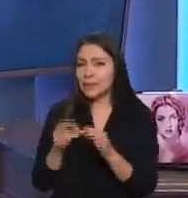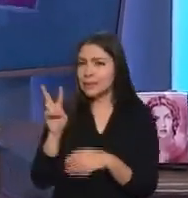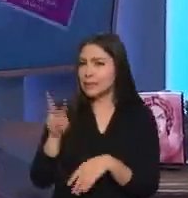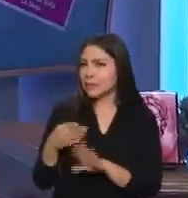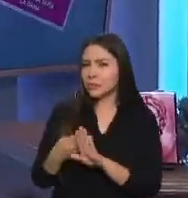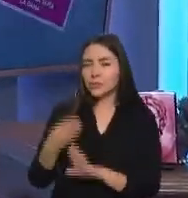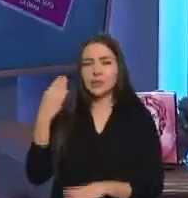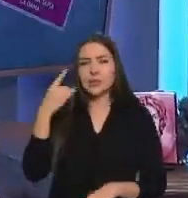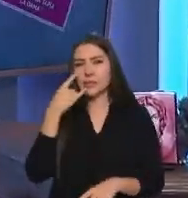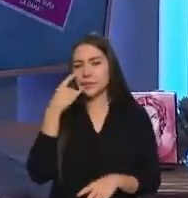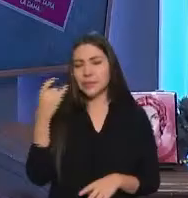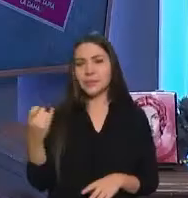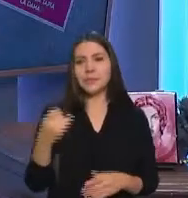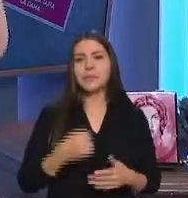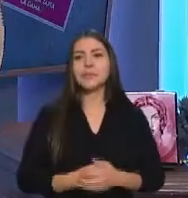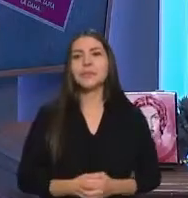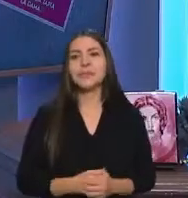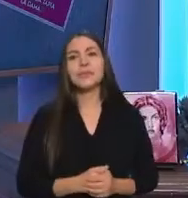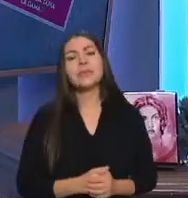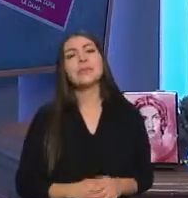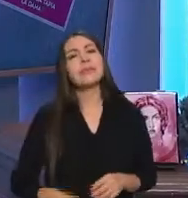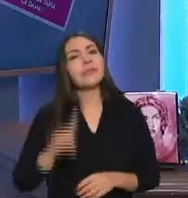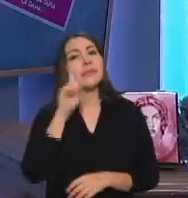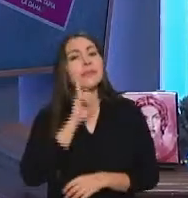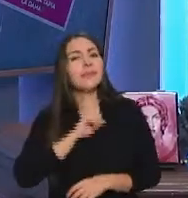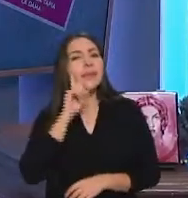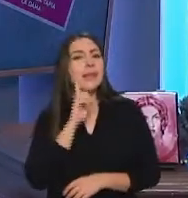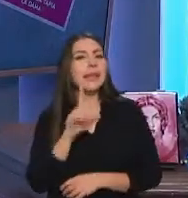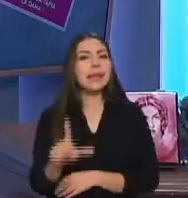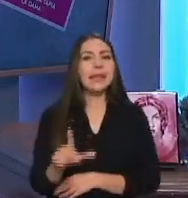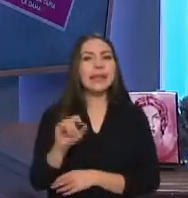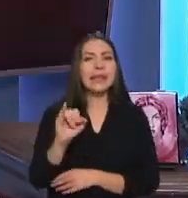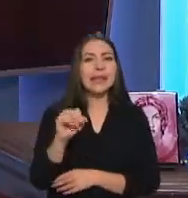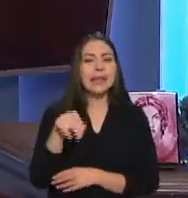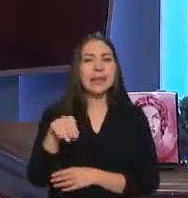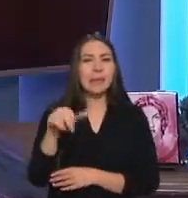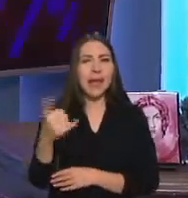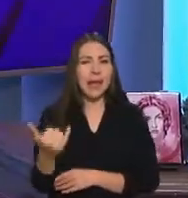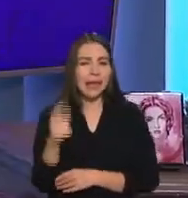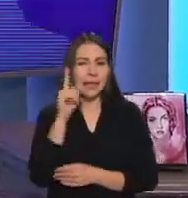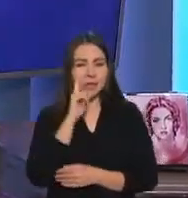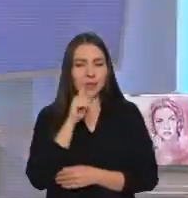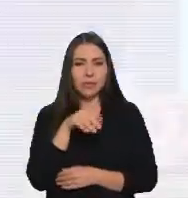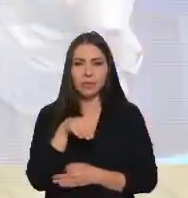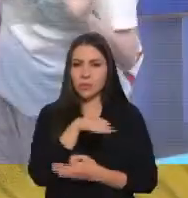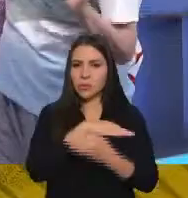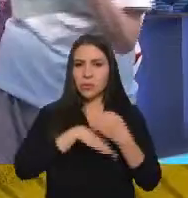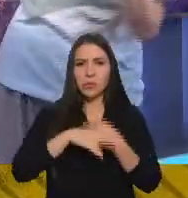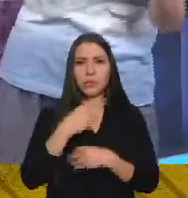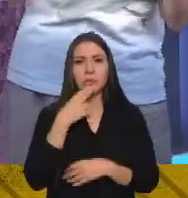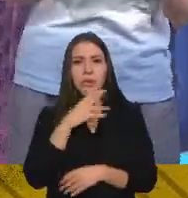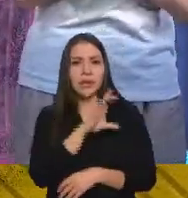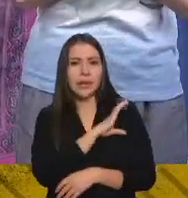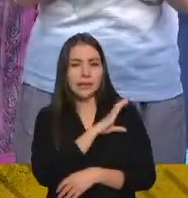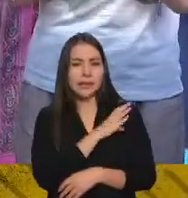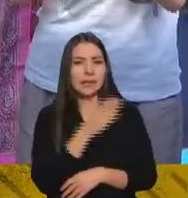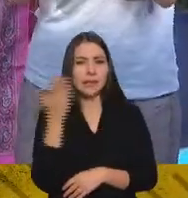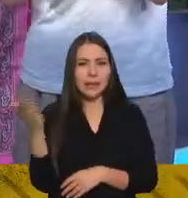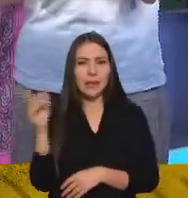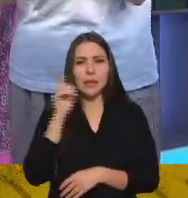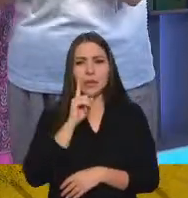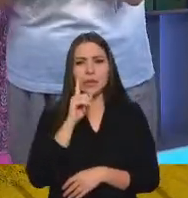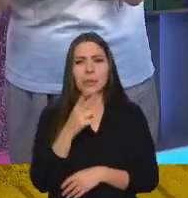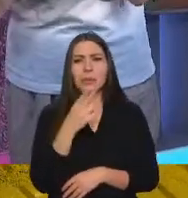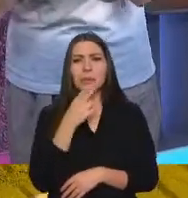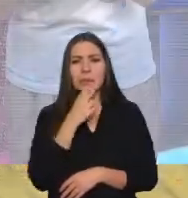Oiga. Mire, doña Lin May, a quien nosotros queremos Sí, mucho, sí, es sí, sí, amiga de respetamos. casa, no Sí, sabe.